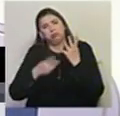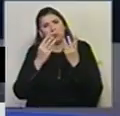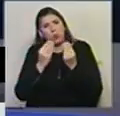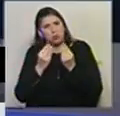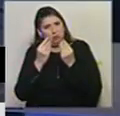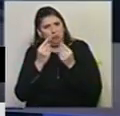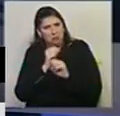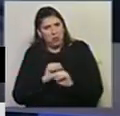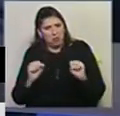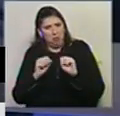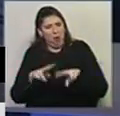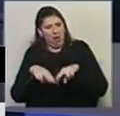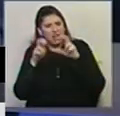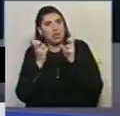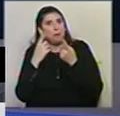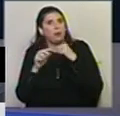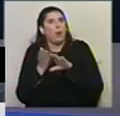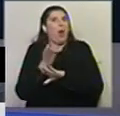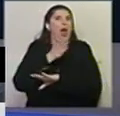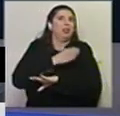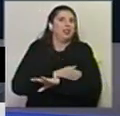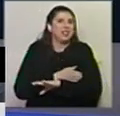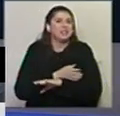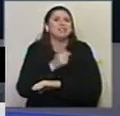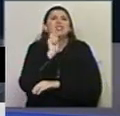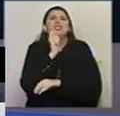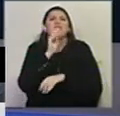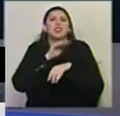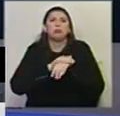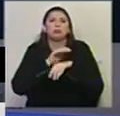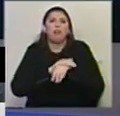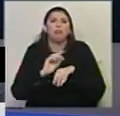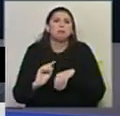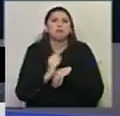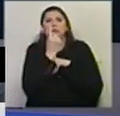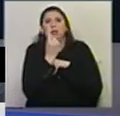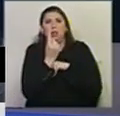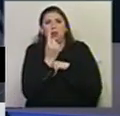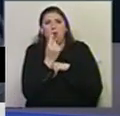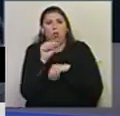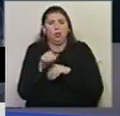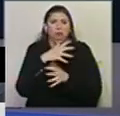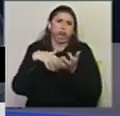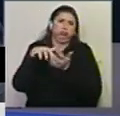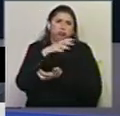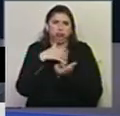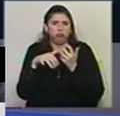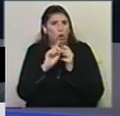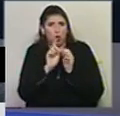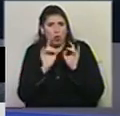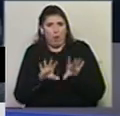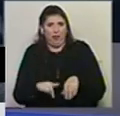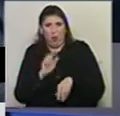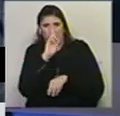medicamentos. Pero antes tenemos que analizar quién es el responsable primero de este caos que tiene no solo Uruguay, sino que tiene